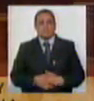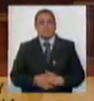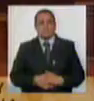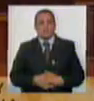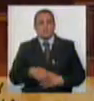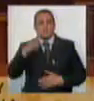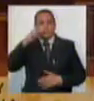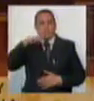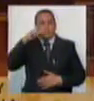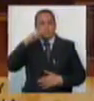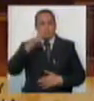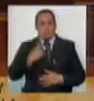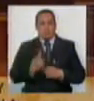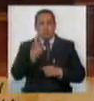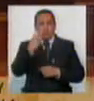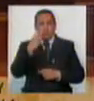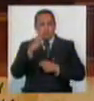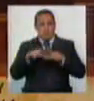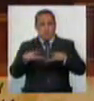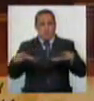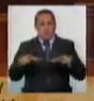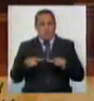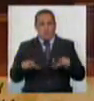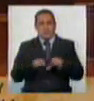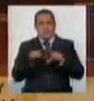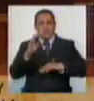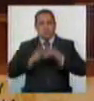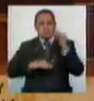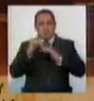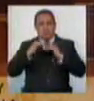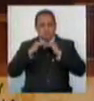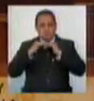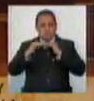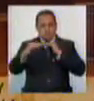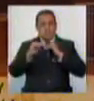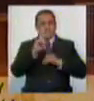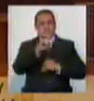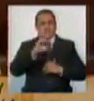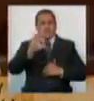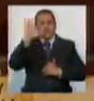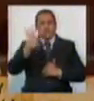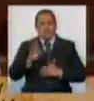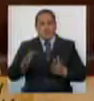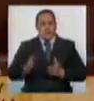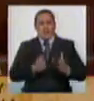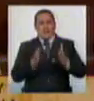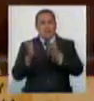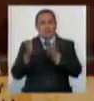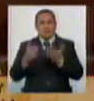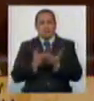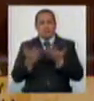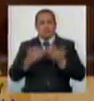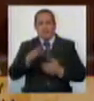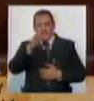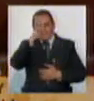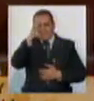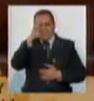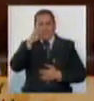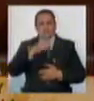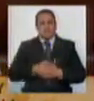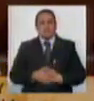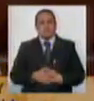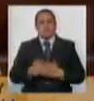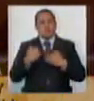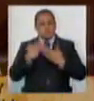Uno de nuestros principales proyectos es pavimentar al 100% la carretera longitudinal de la sierra.